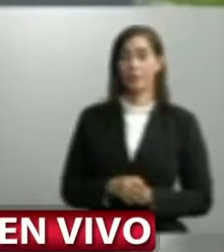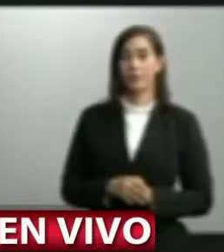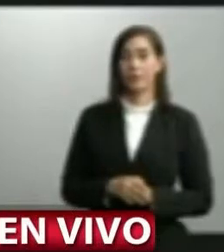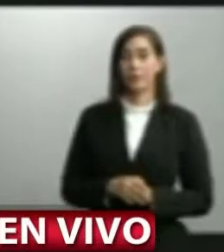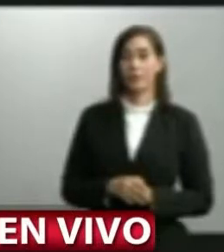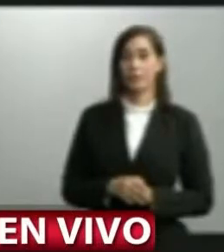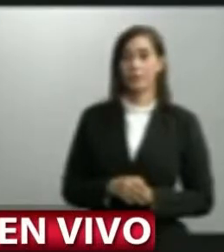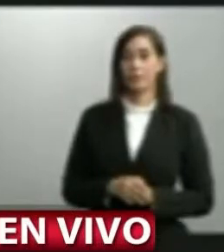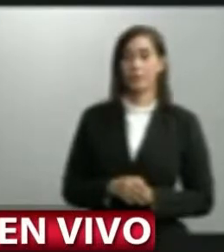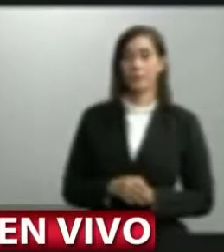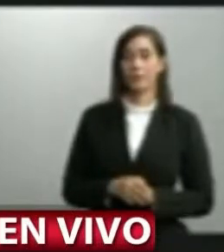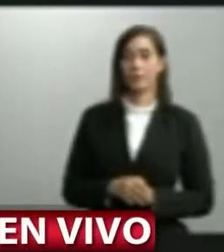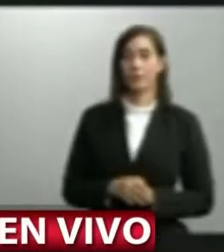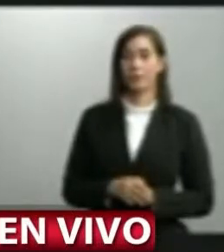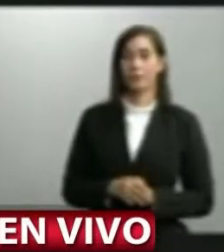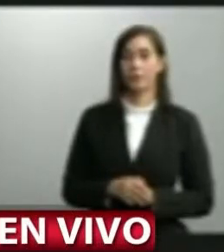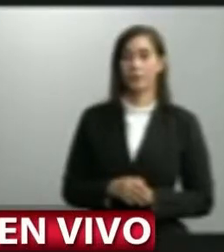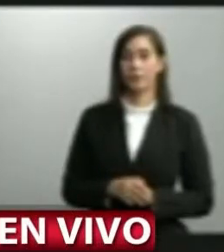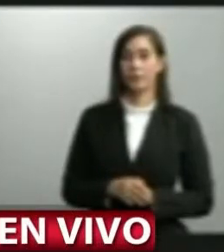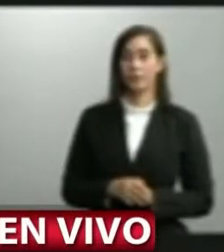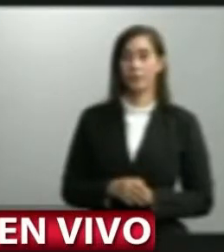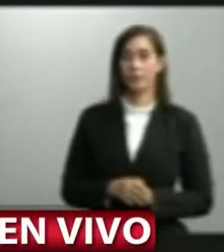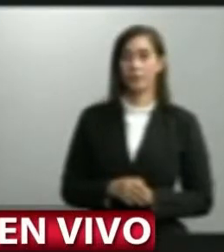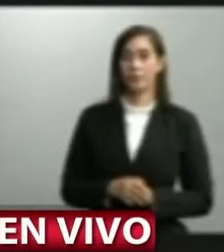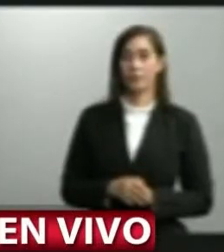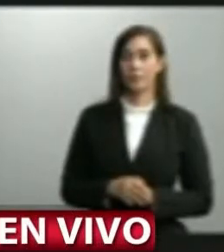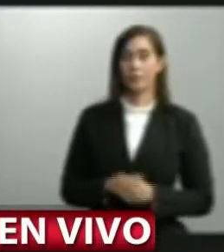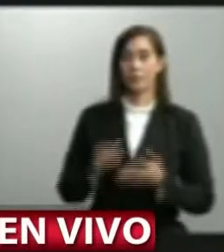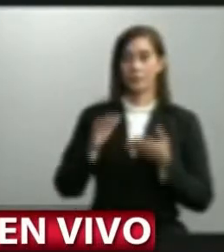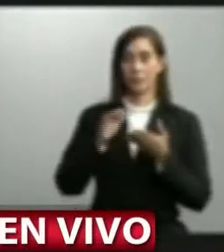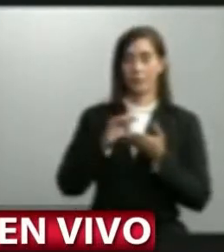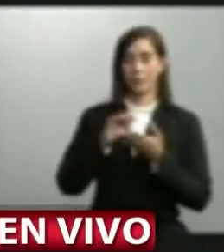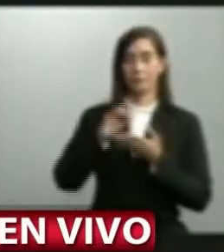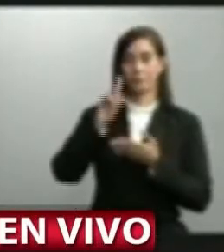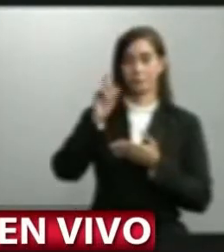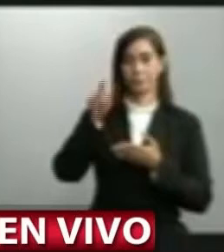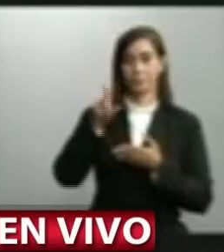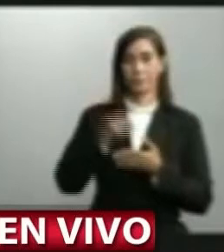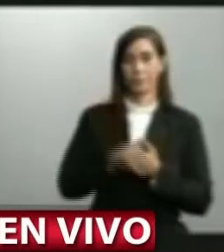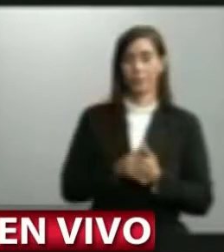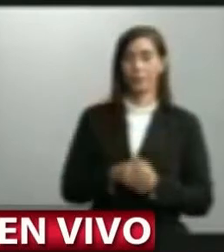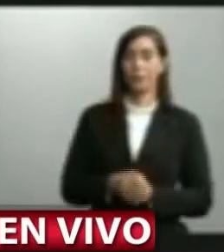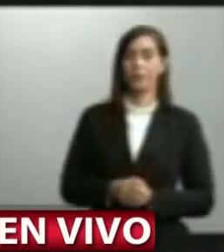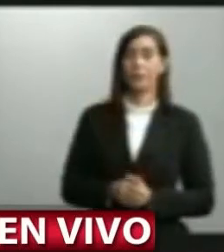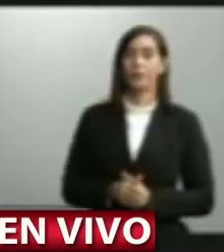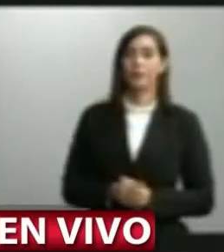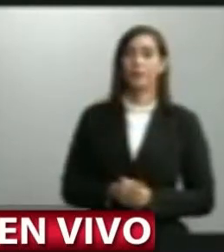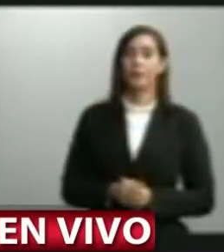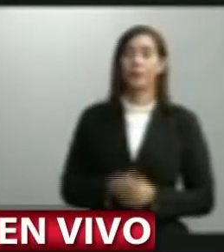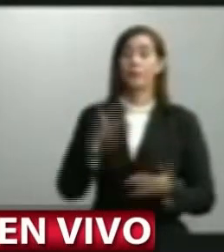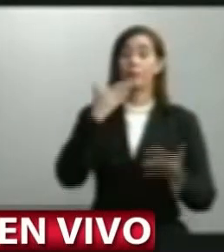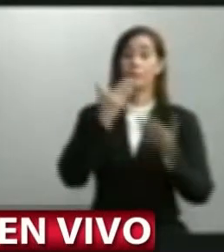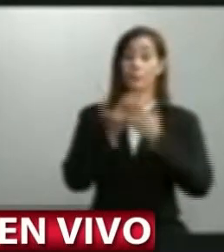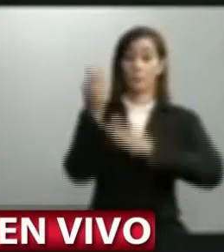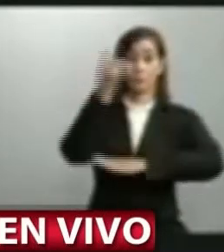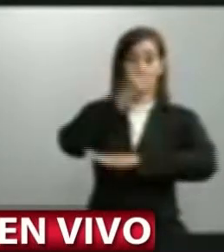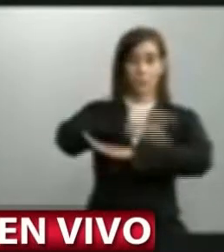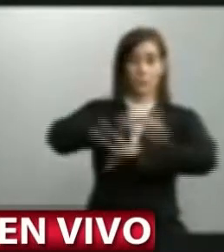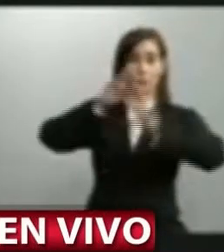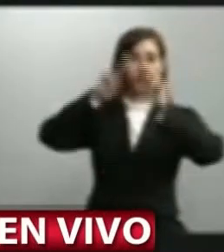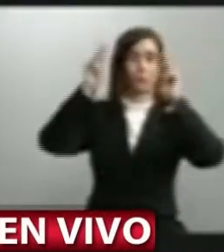Rosalba Escalante, Carlos, ¿no será de En Televisión? Perdóname, Rosalba, adelante. Sí, Rosalba Escalante. Buenos días,